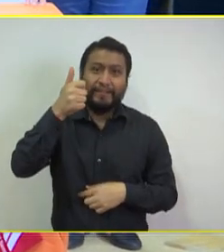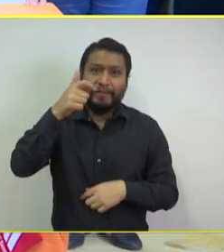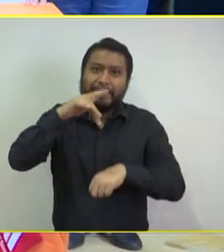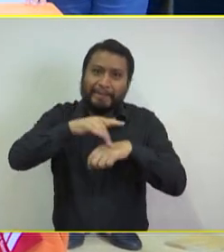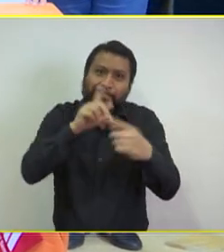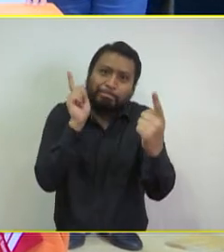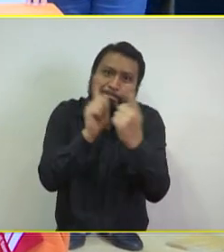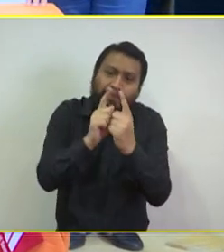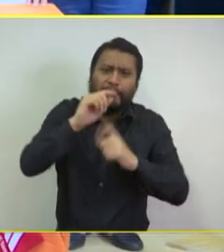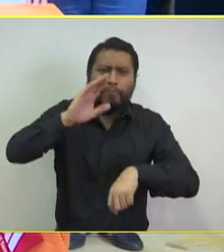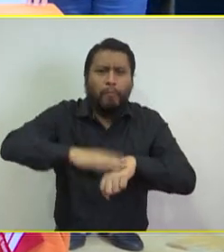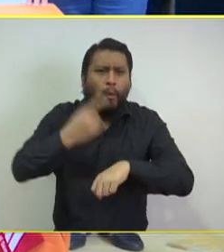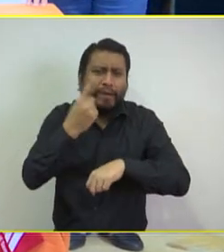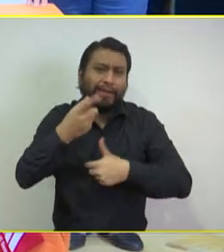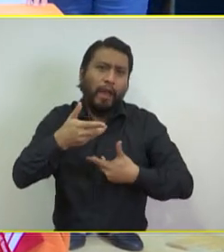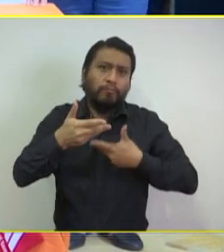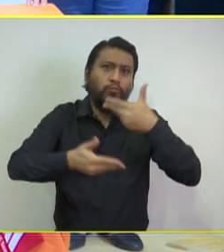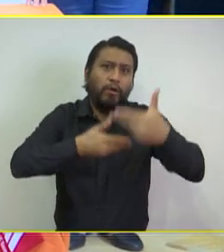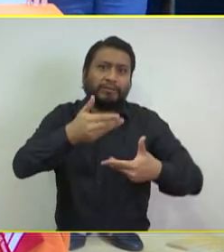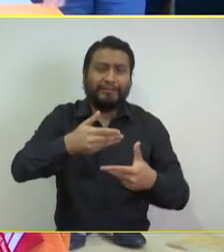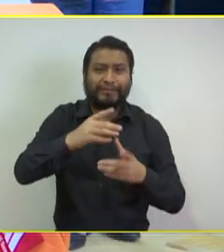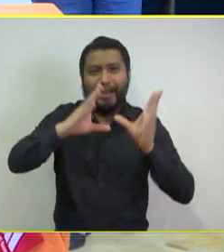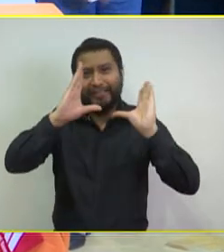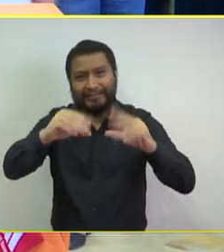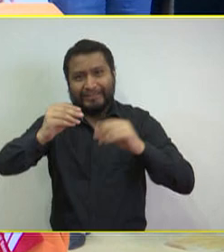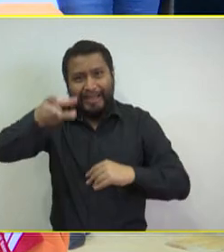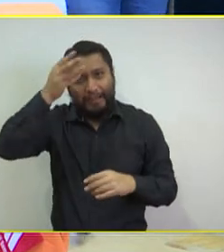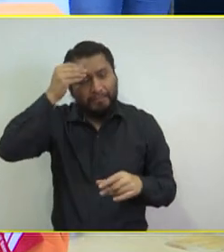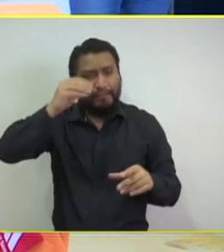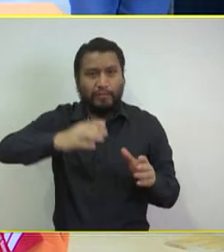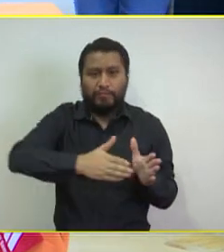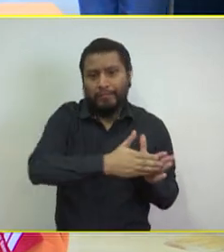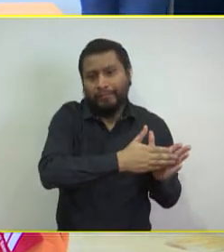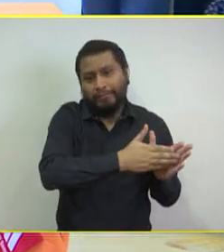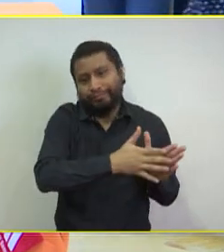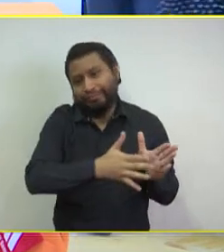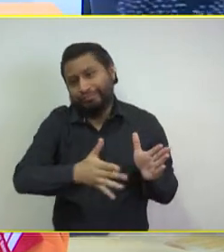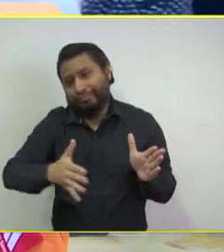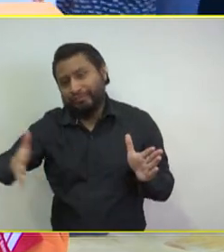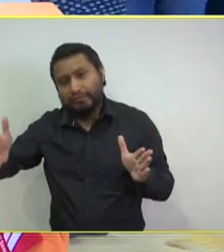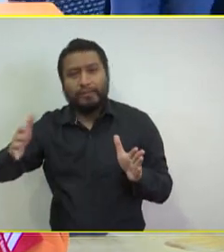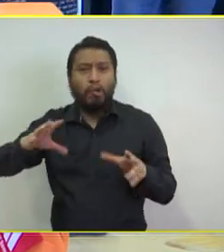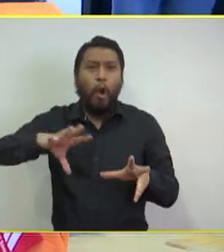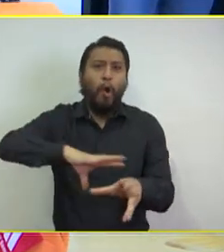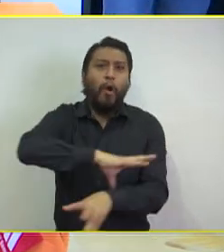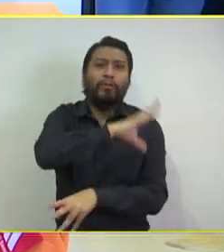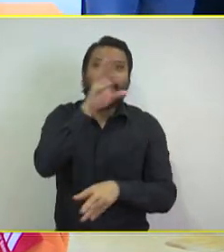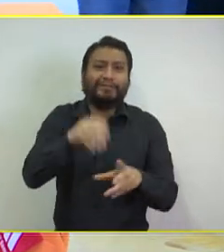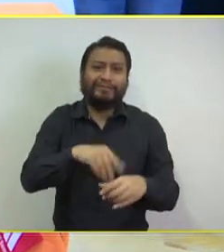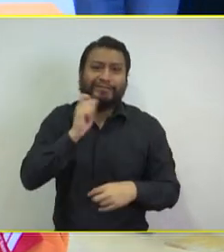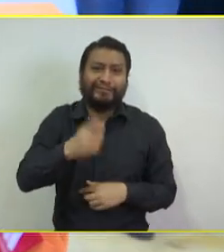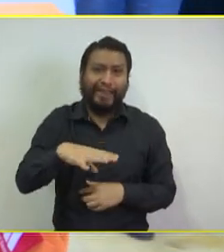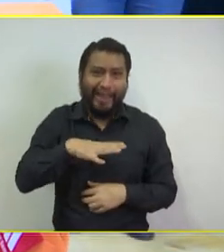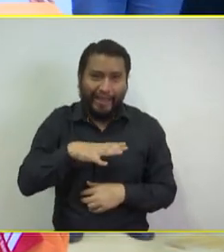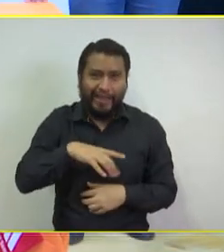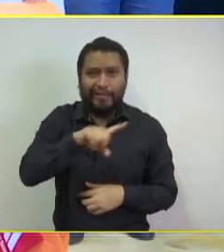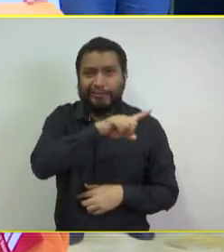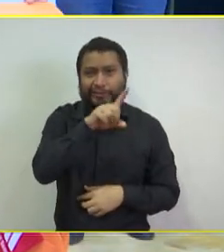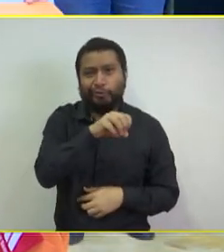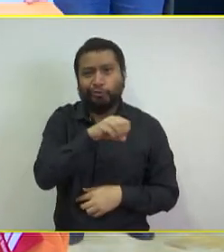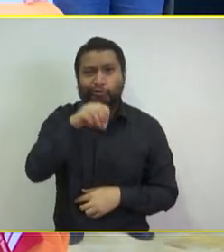porque todo el proceso, digamos, de enseñanza-aprendizaje, pásate, Clau, fue a través del